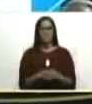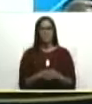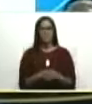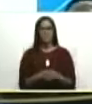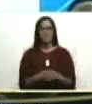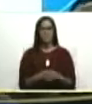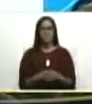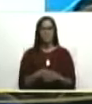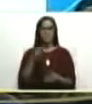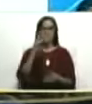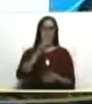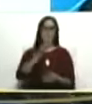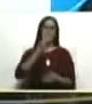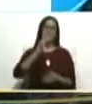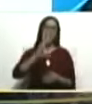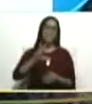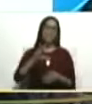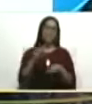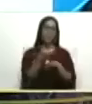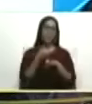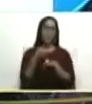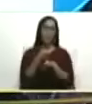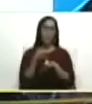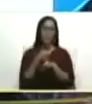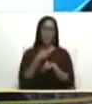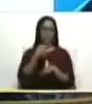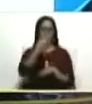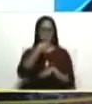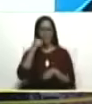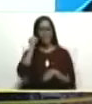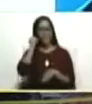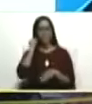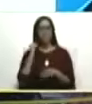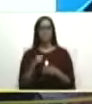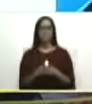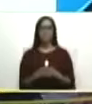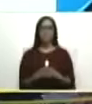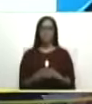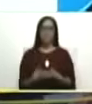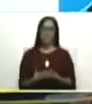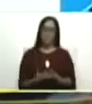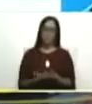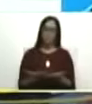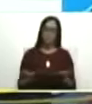23 gobernadores y gobernadoras en pleno,